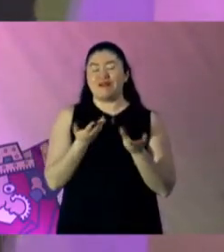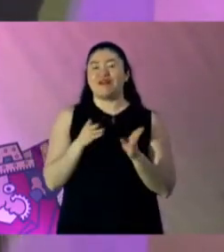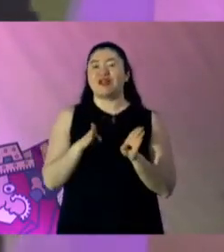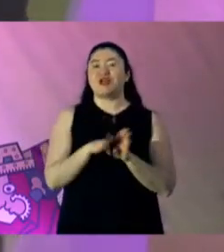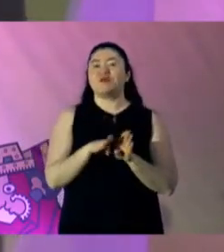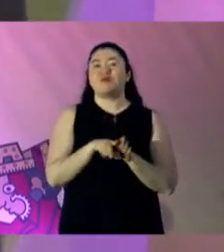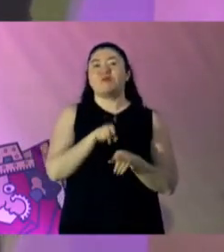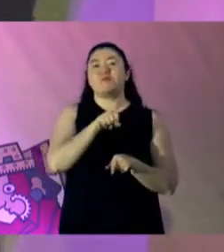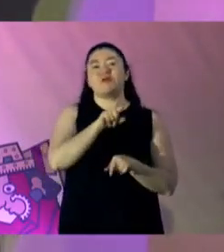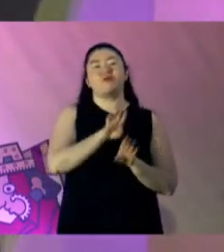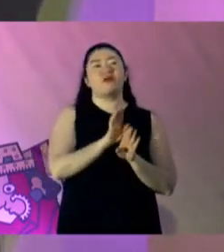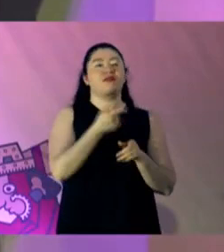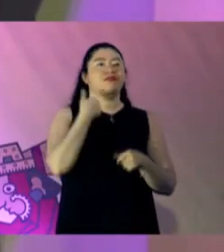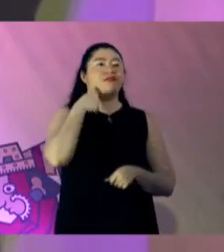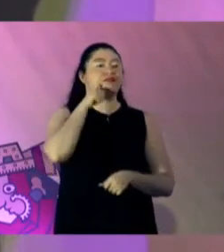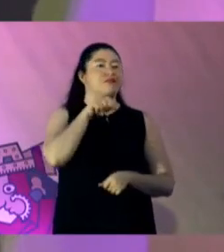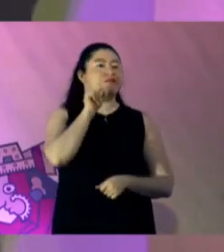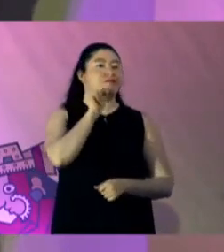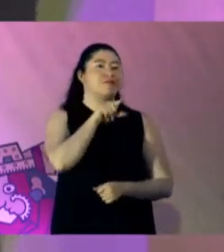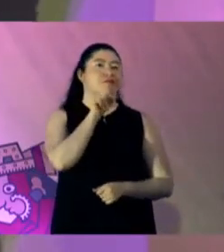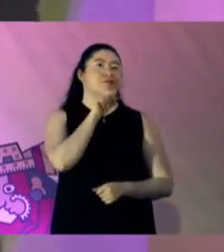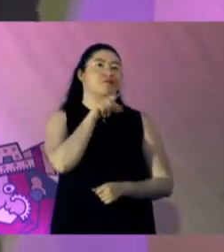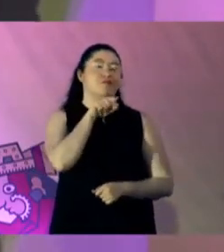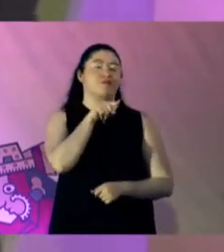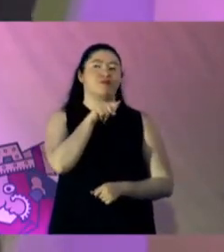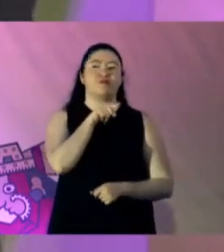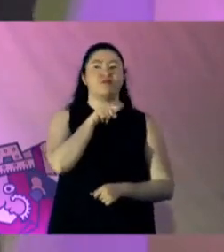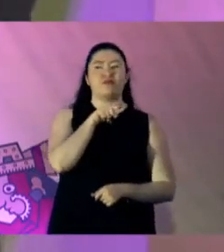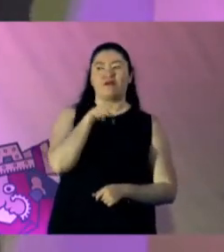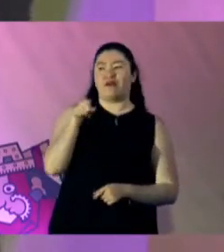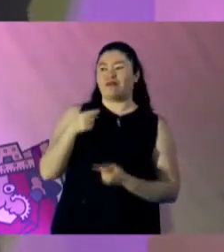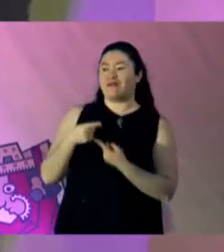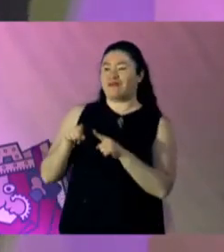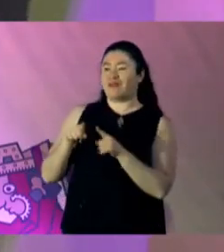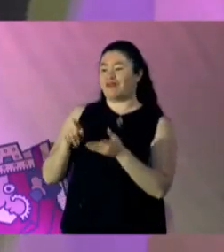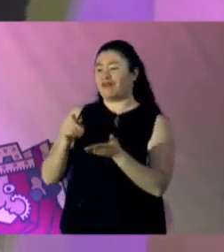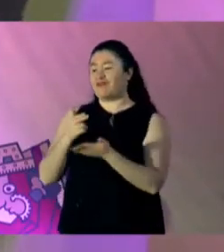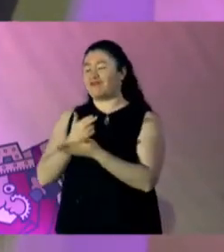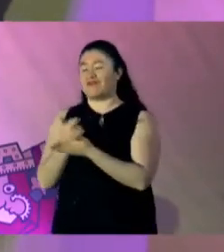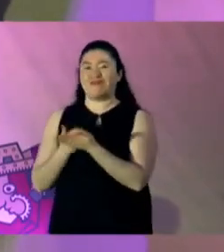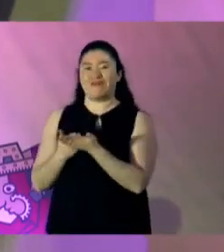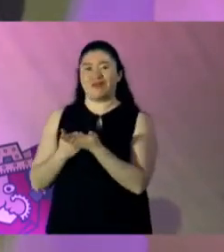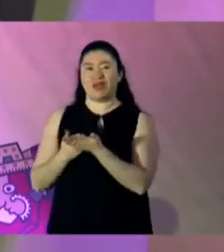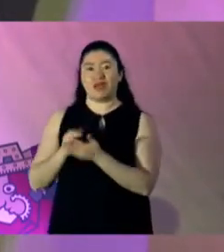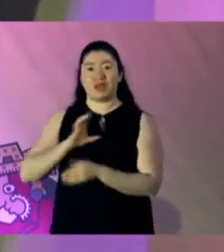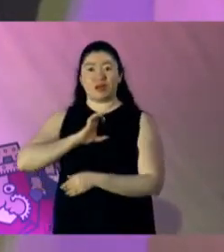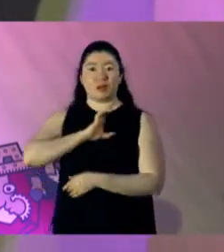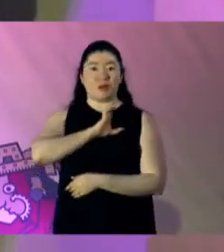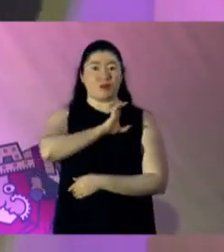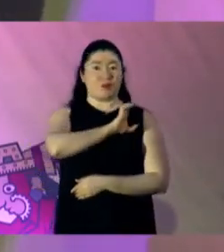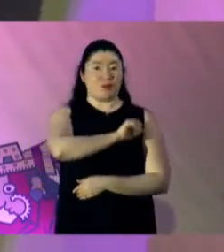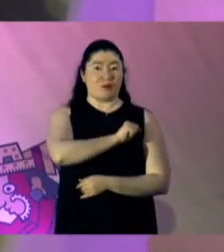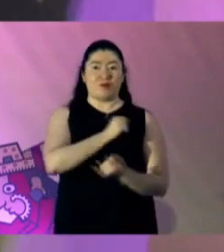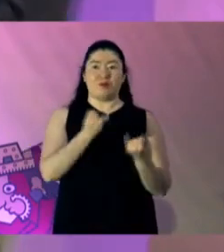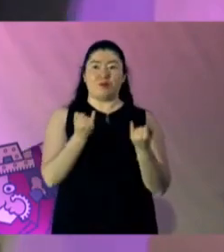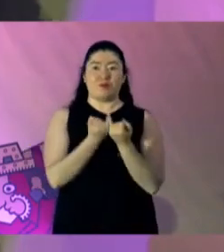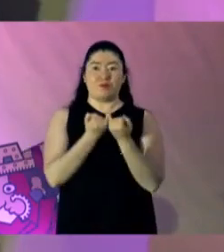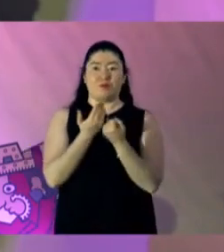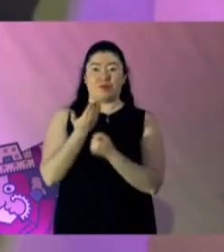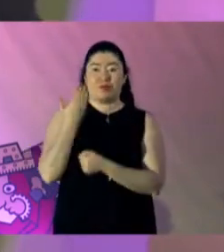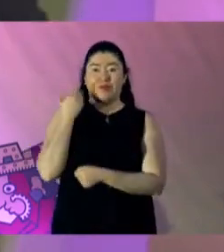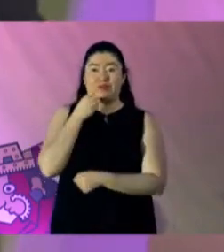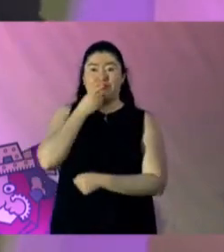la zona de confort por así decirlo y lo disfrutaba tanto que lo que le confesaba ahorita a los arturo